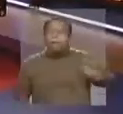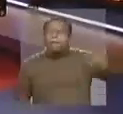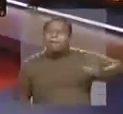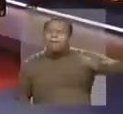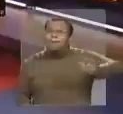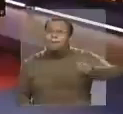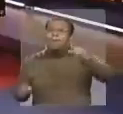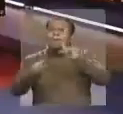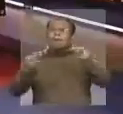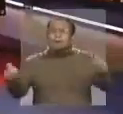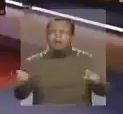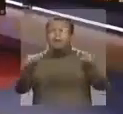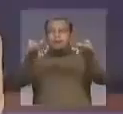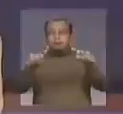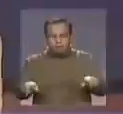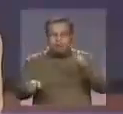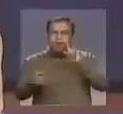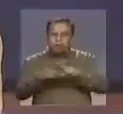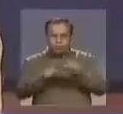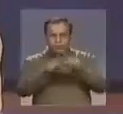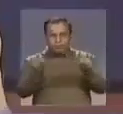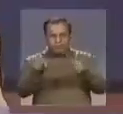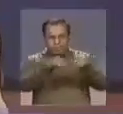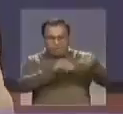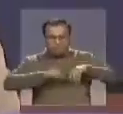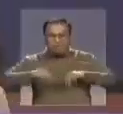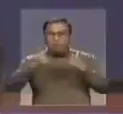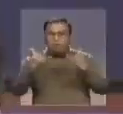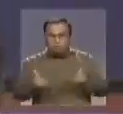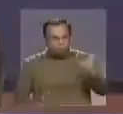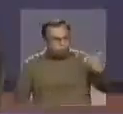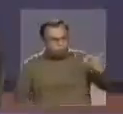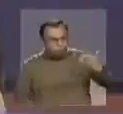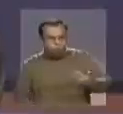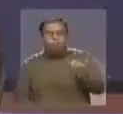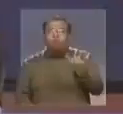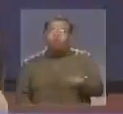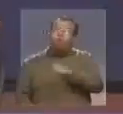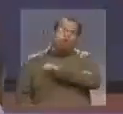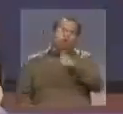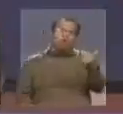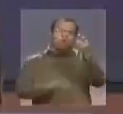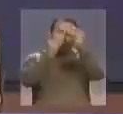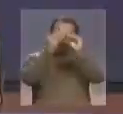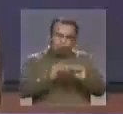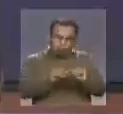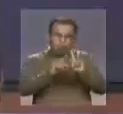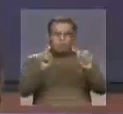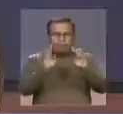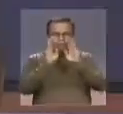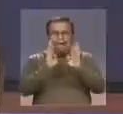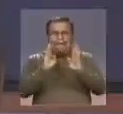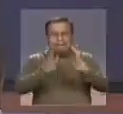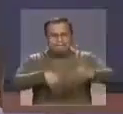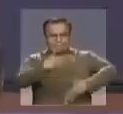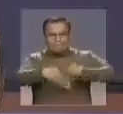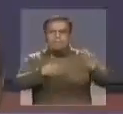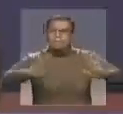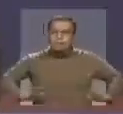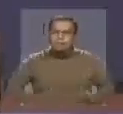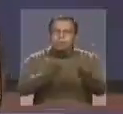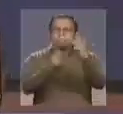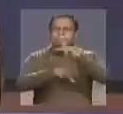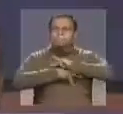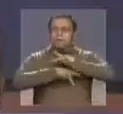todos estos hechos de violencia en los territorios, han podido crear otro tipo de formas de reparación propia y otro